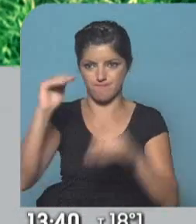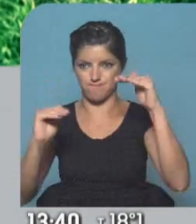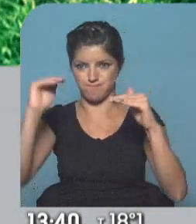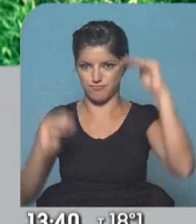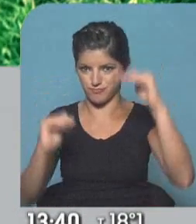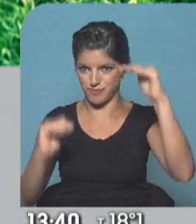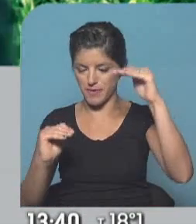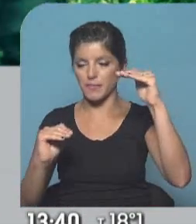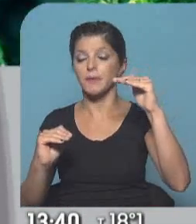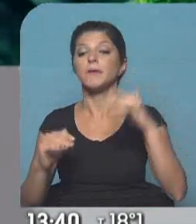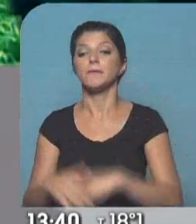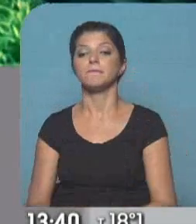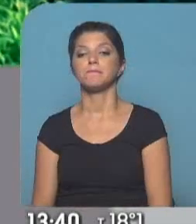hay